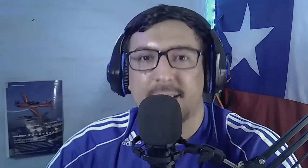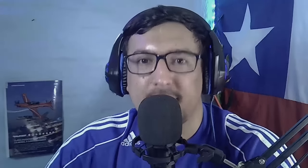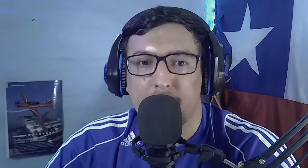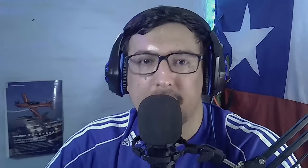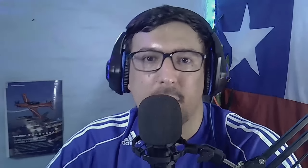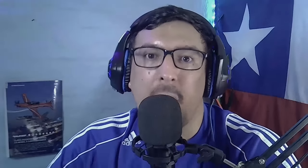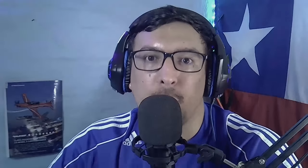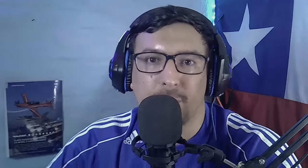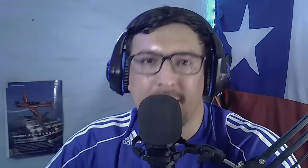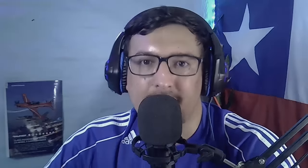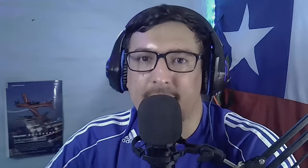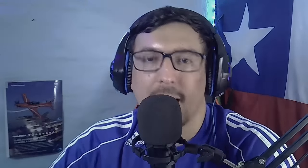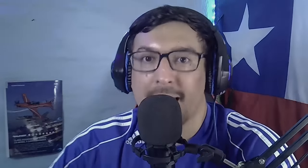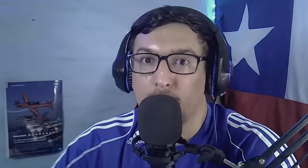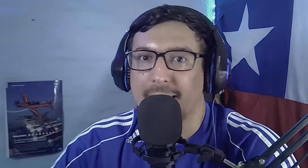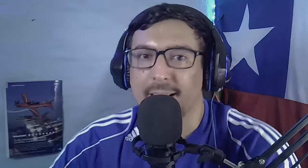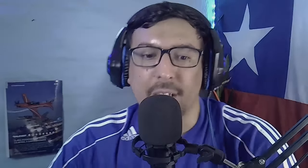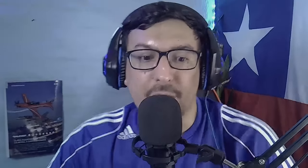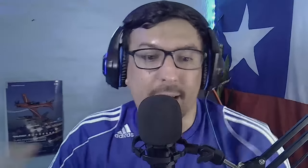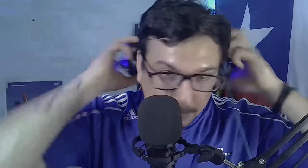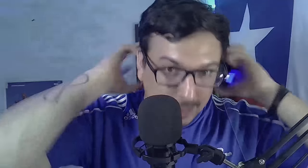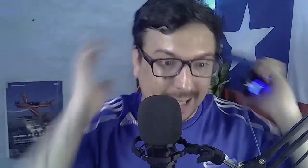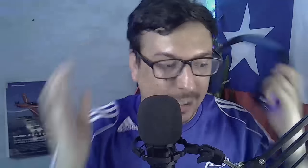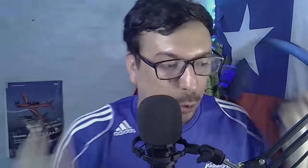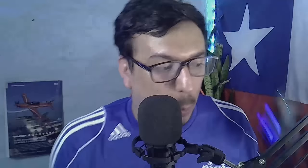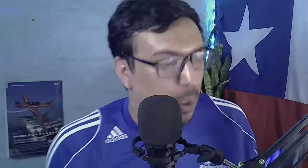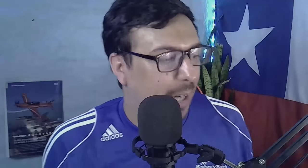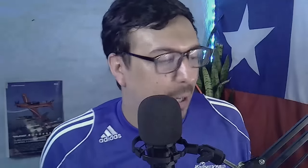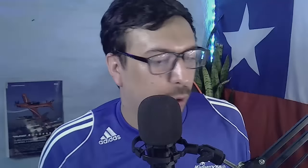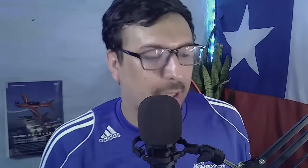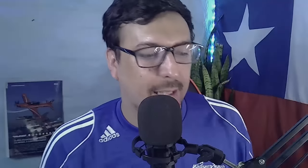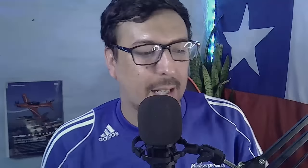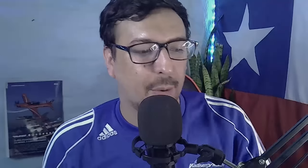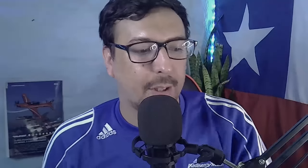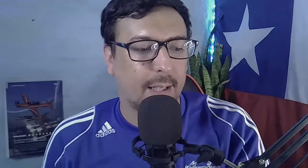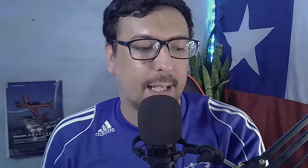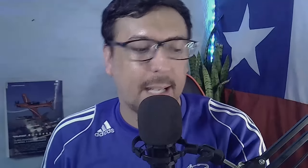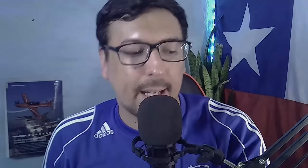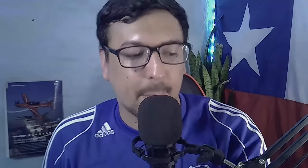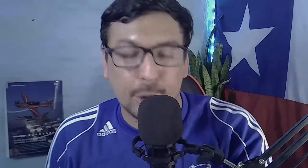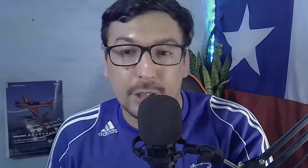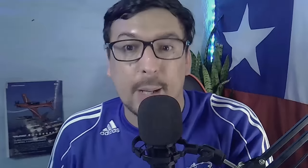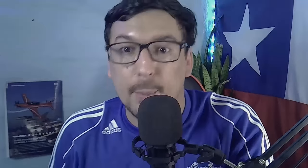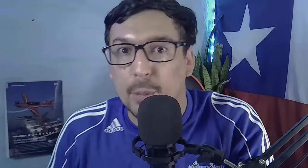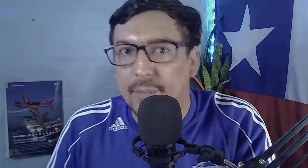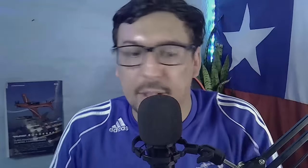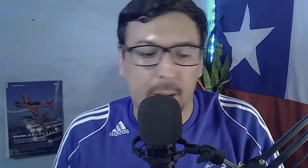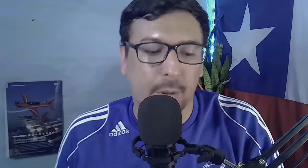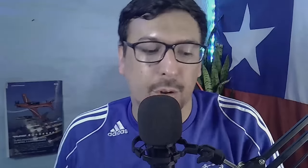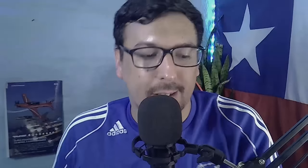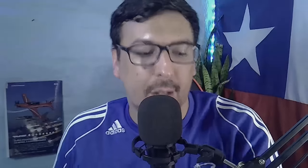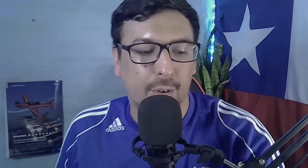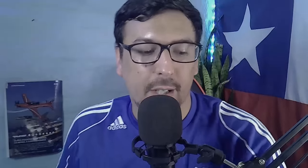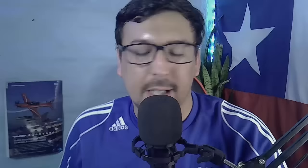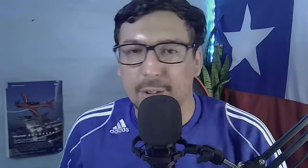abrirse también a un tlc al igual que tiene chile porque es todo muy caro chile tiene la suerte de que bueno Tiene buena firma